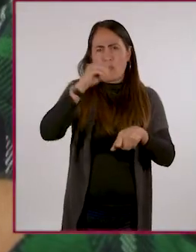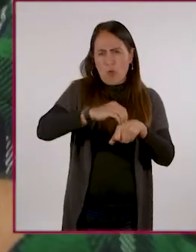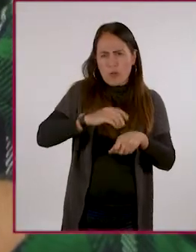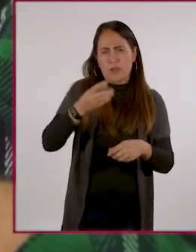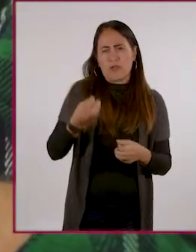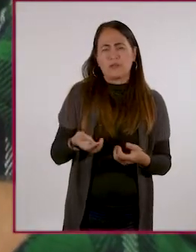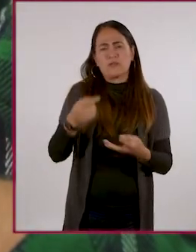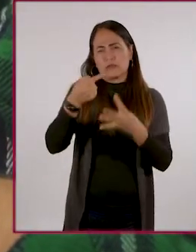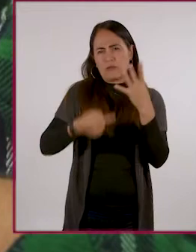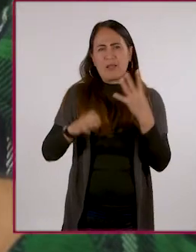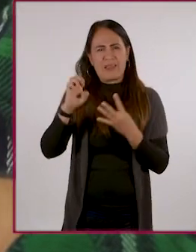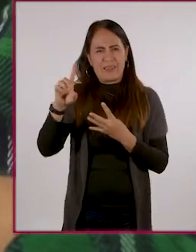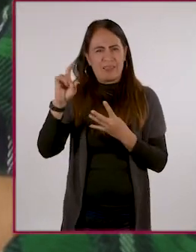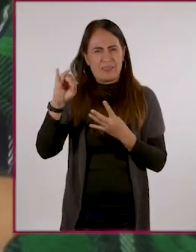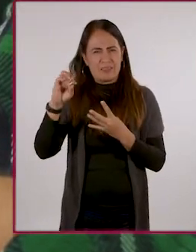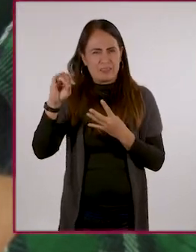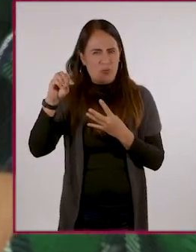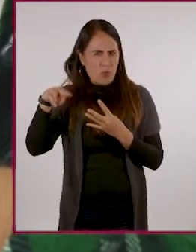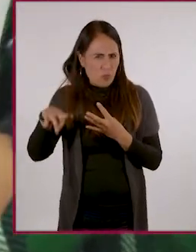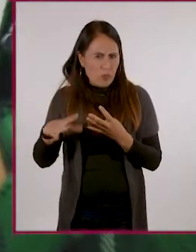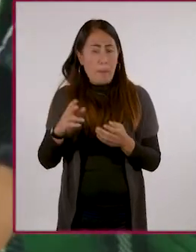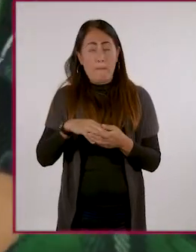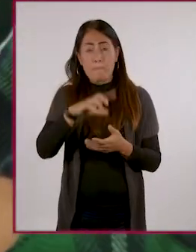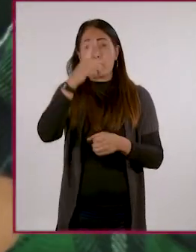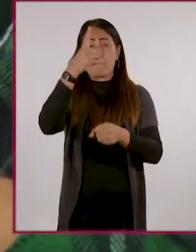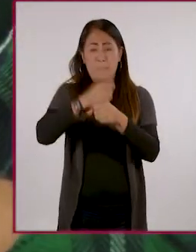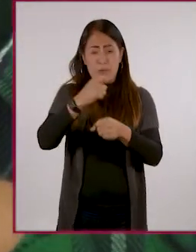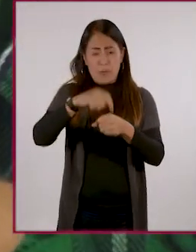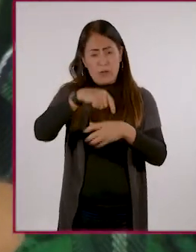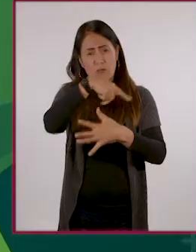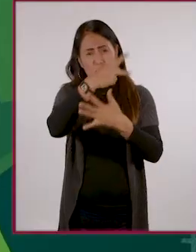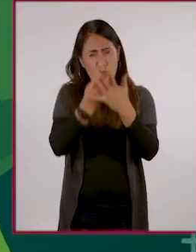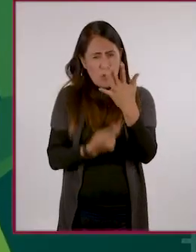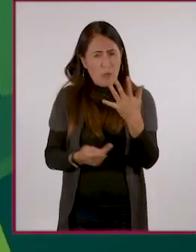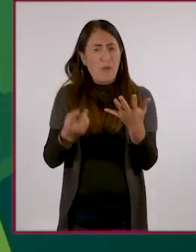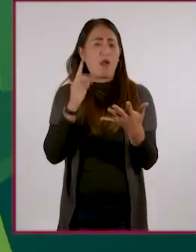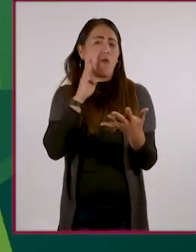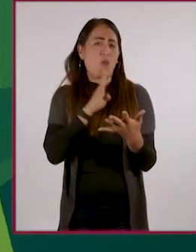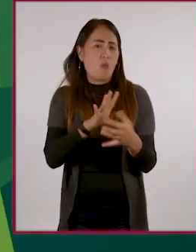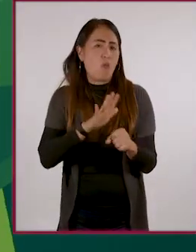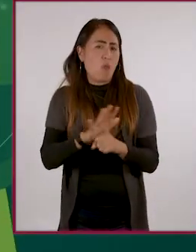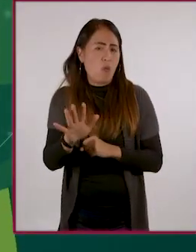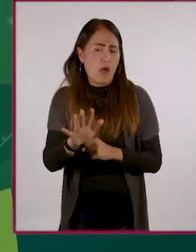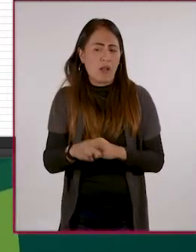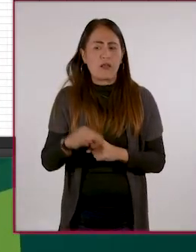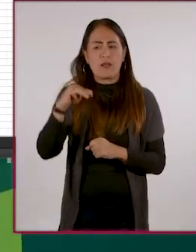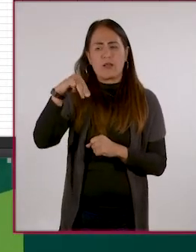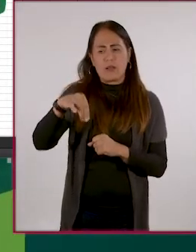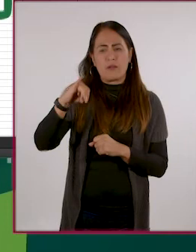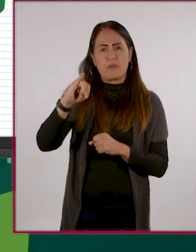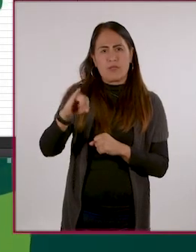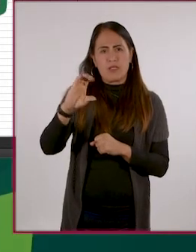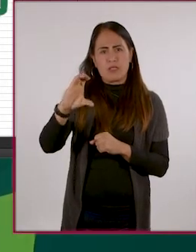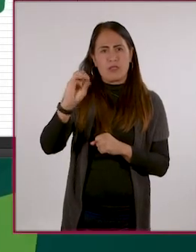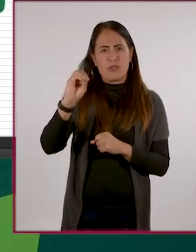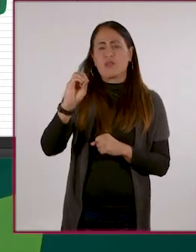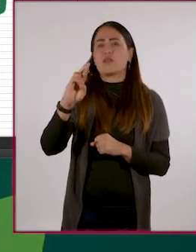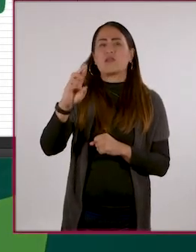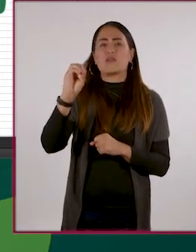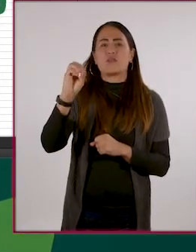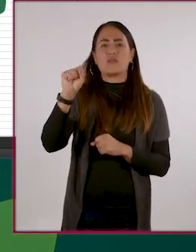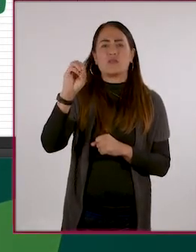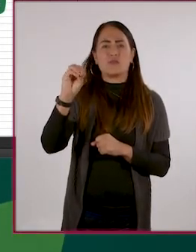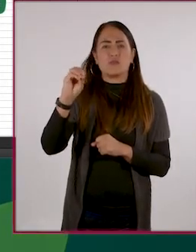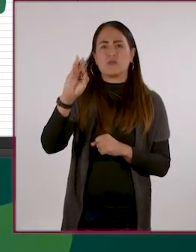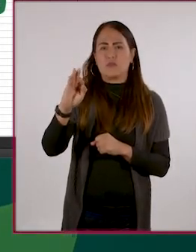la primera recomendación es contemplar toda la paquetería. La más popular es la de Microsoft. Excel es su programa